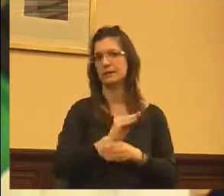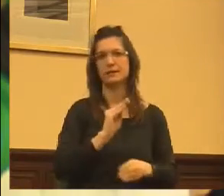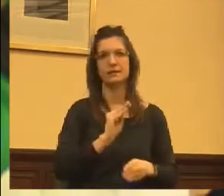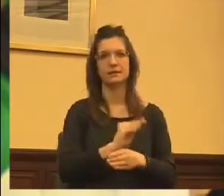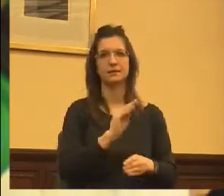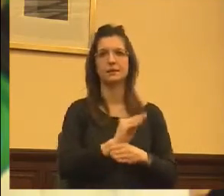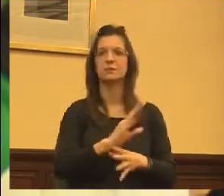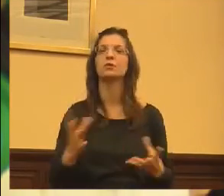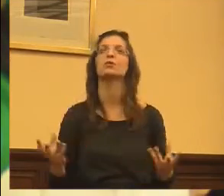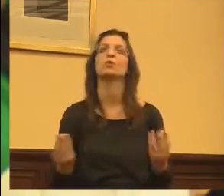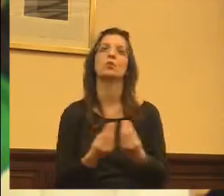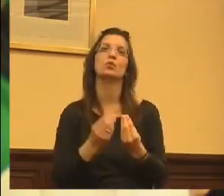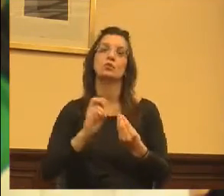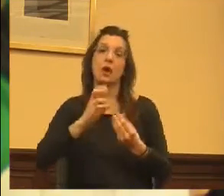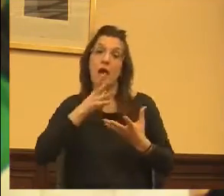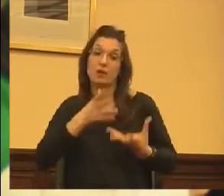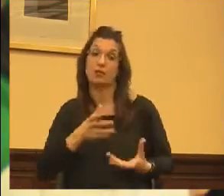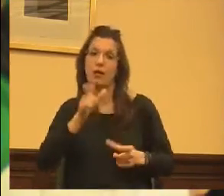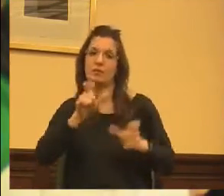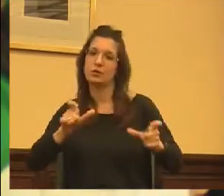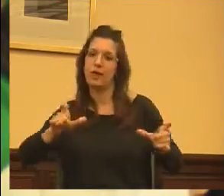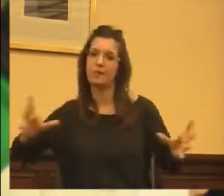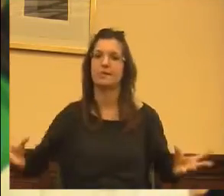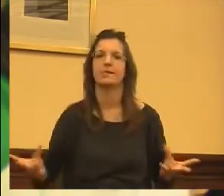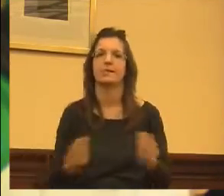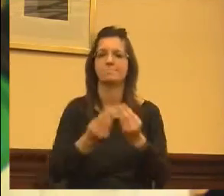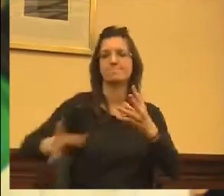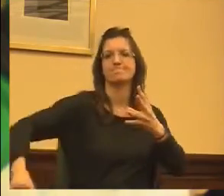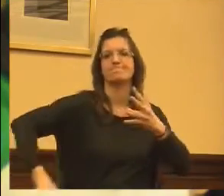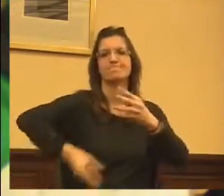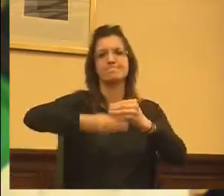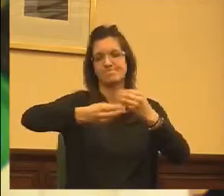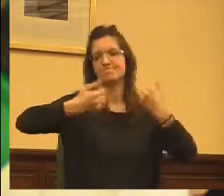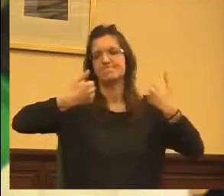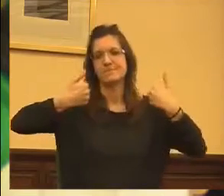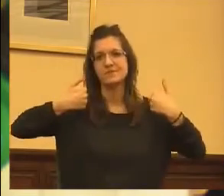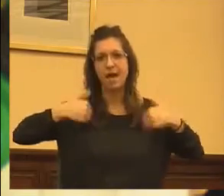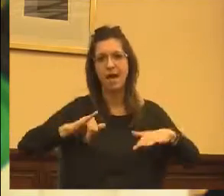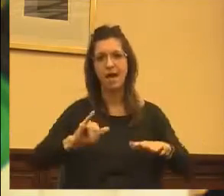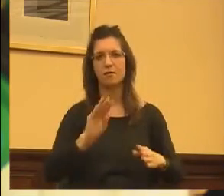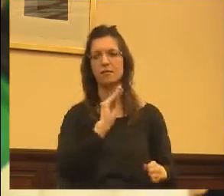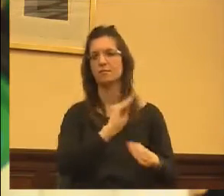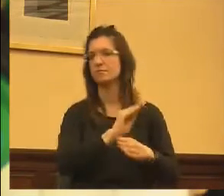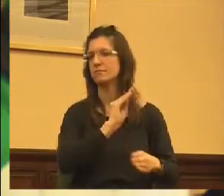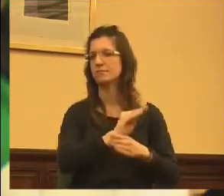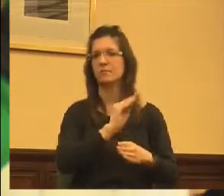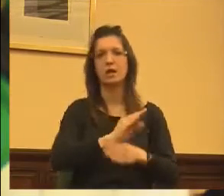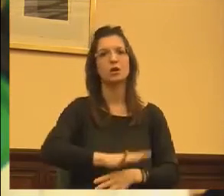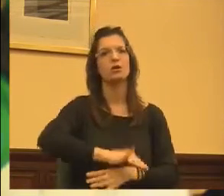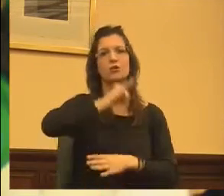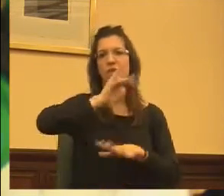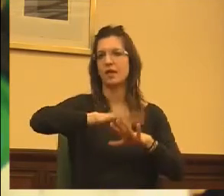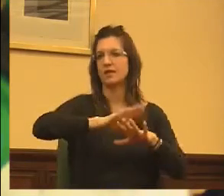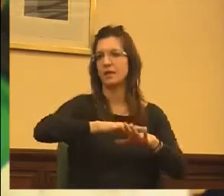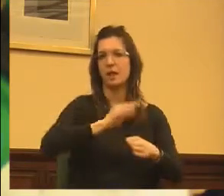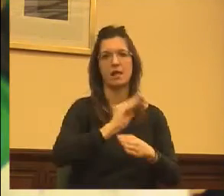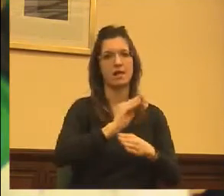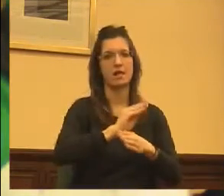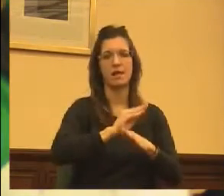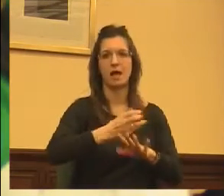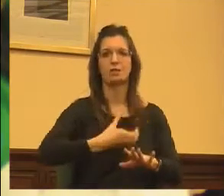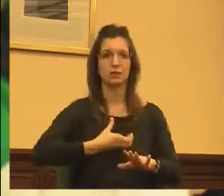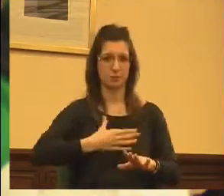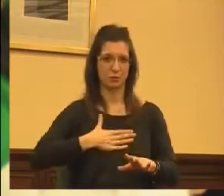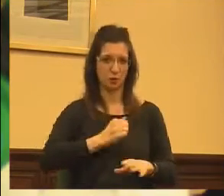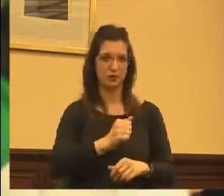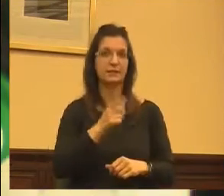hace habitualmente la contrata, que junto al personal existente, pues bueno, darían el cuerpo básico de mantenimiento preventivo y correctivo